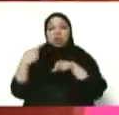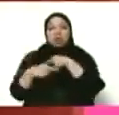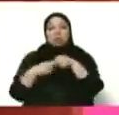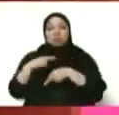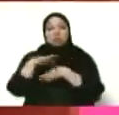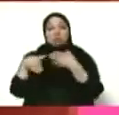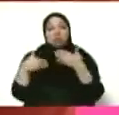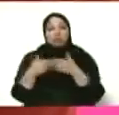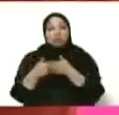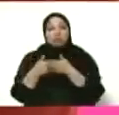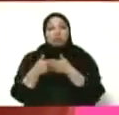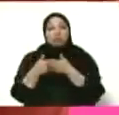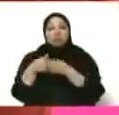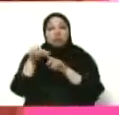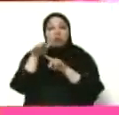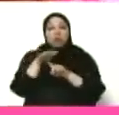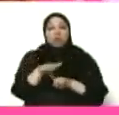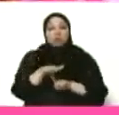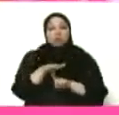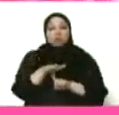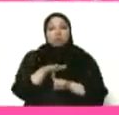todo, todo.